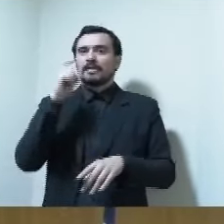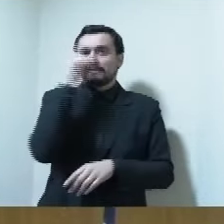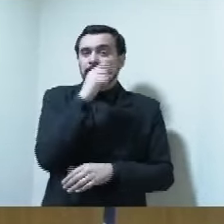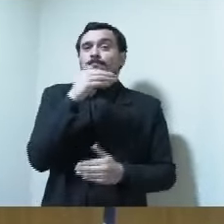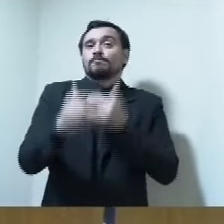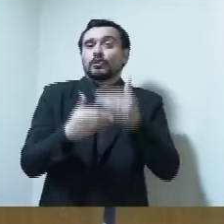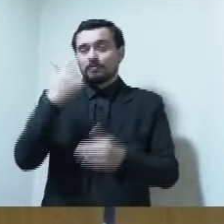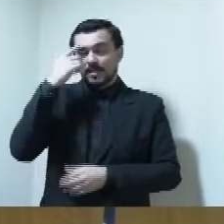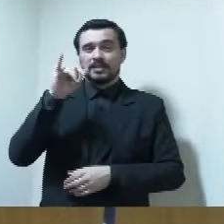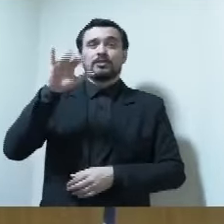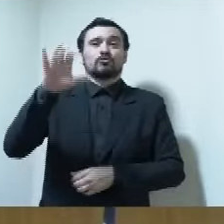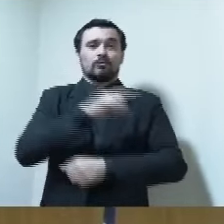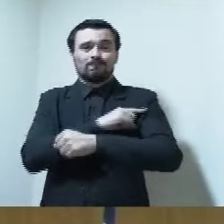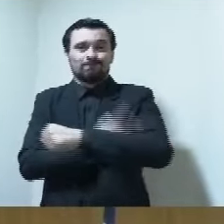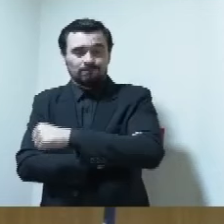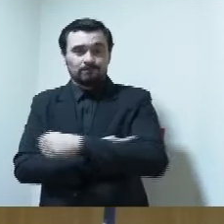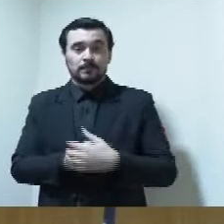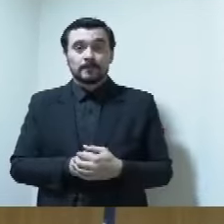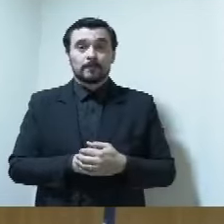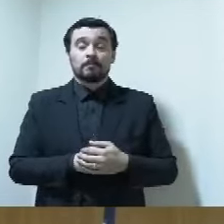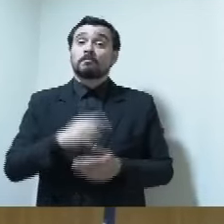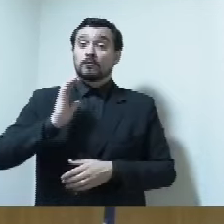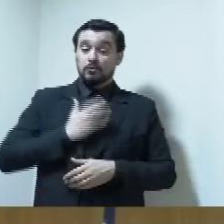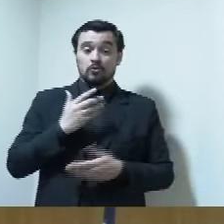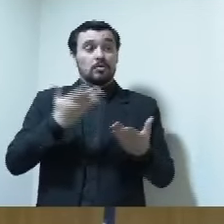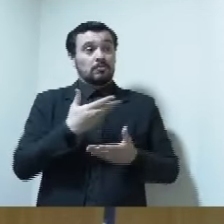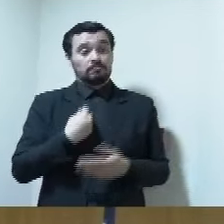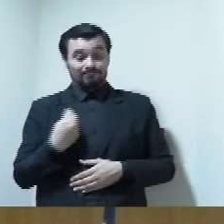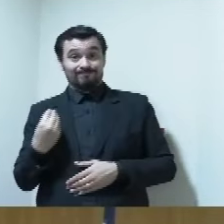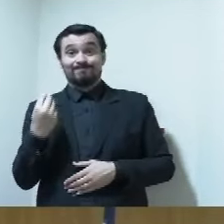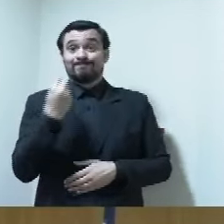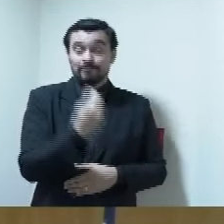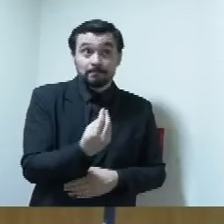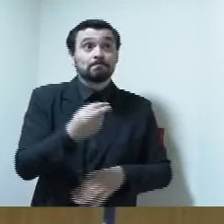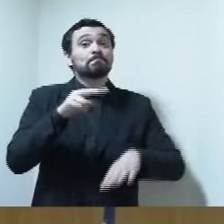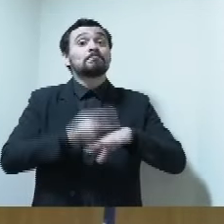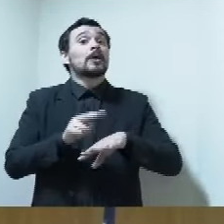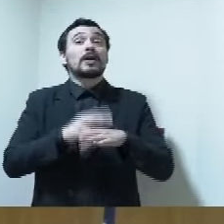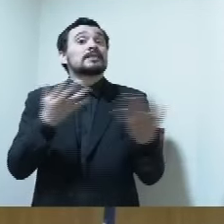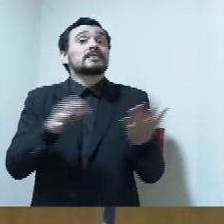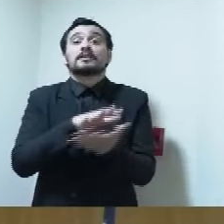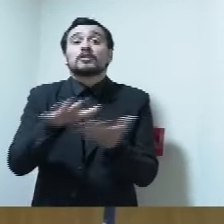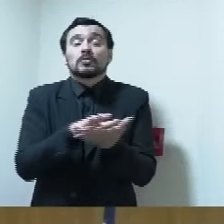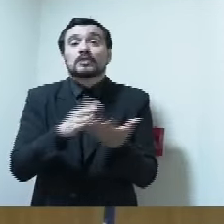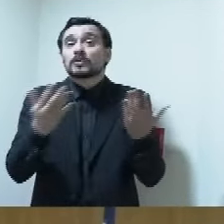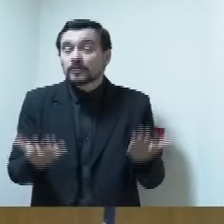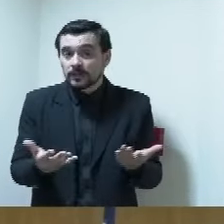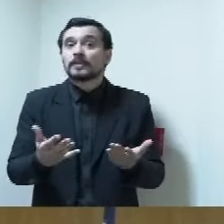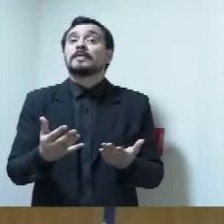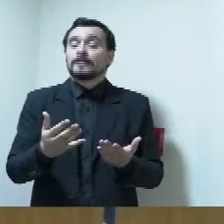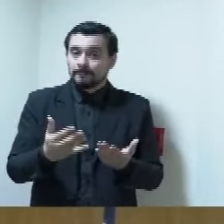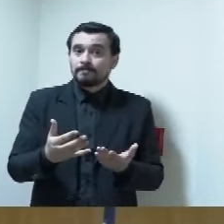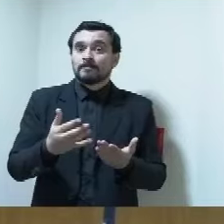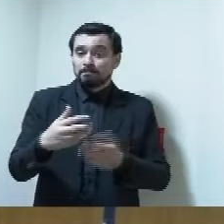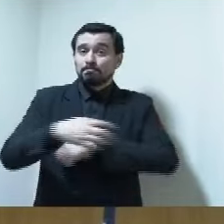de institucionalización. Recibimos un país donde durante el último periodo de gobierno no solo se estancó la reducción